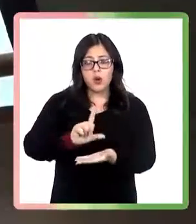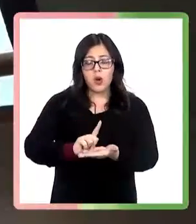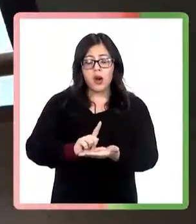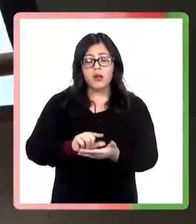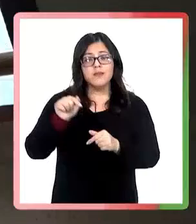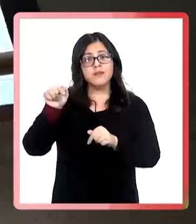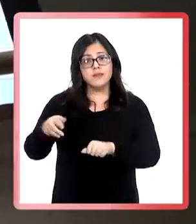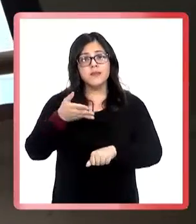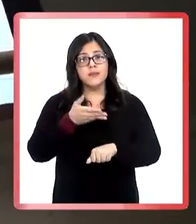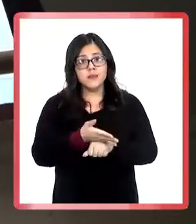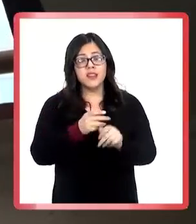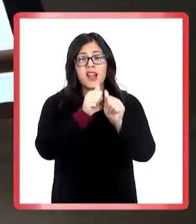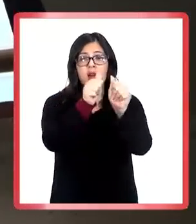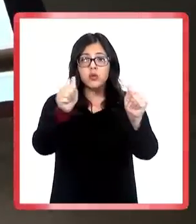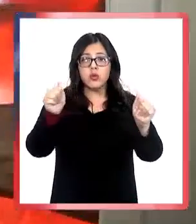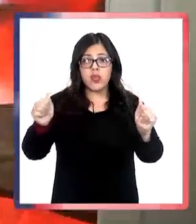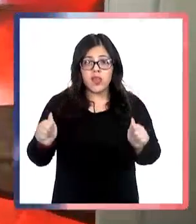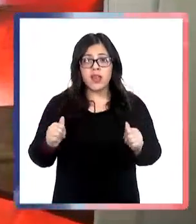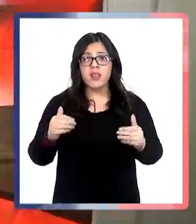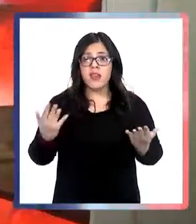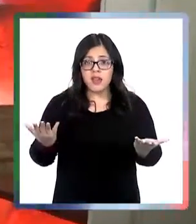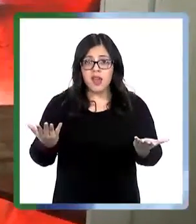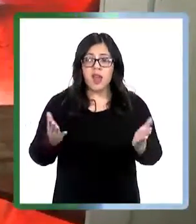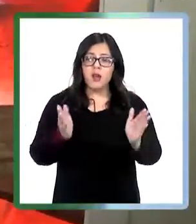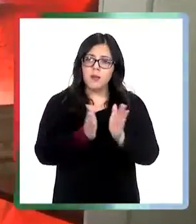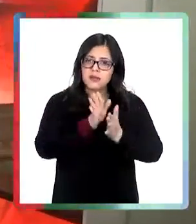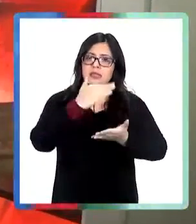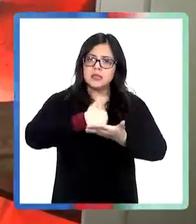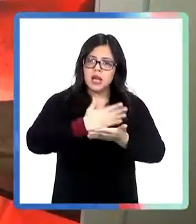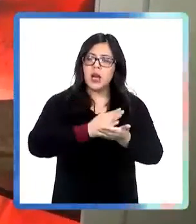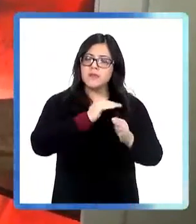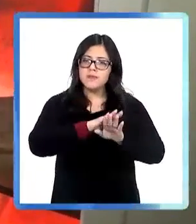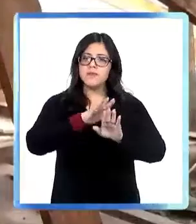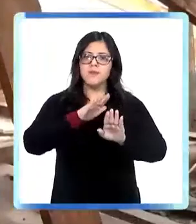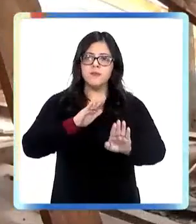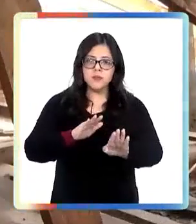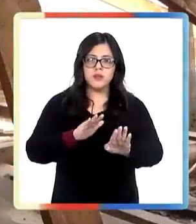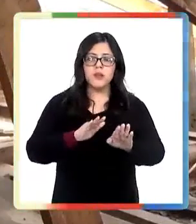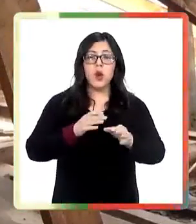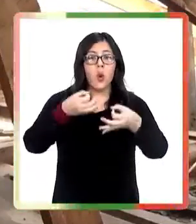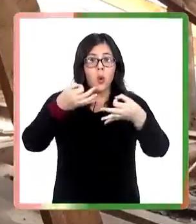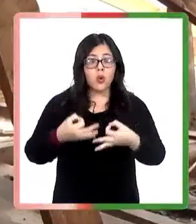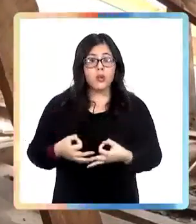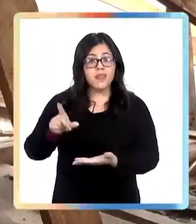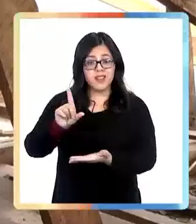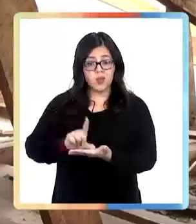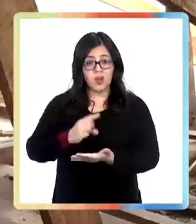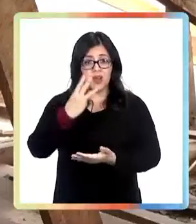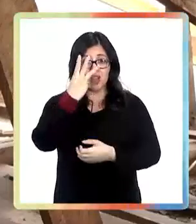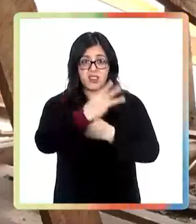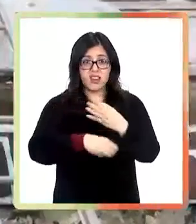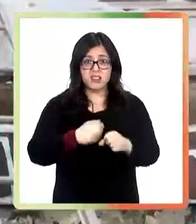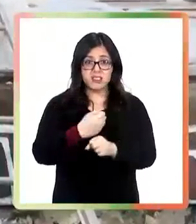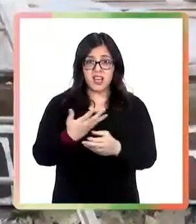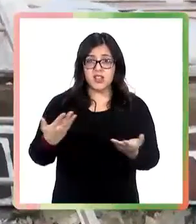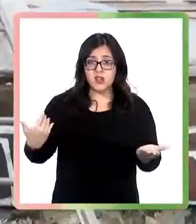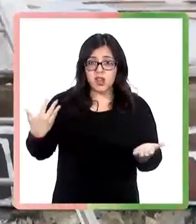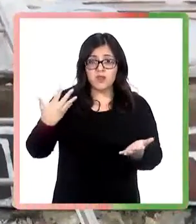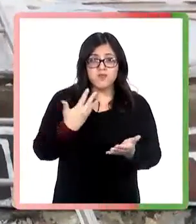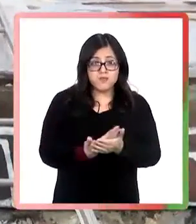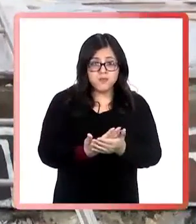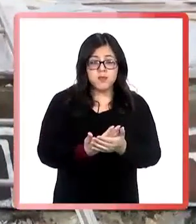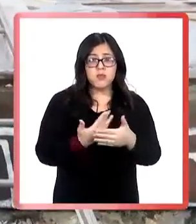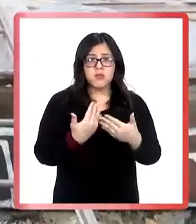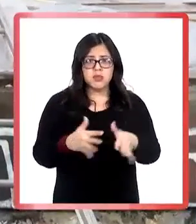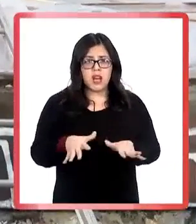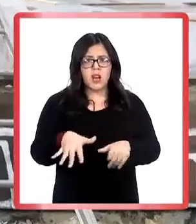zona. El llamado a las autoridades es generar estrategias de prevención en una zona que en 3 años ha sido